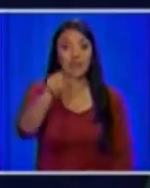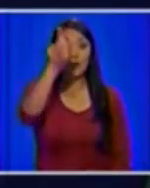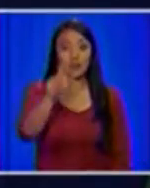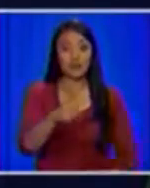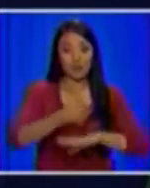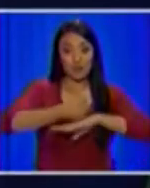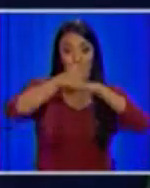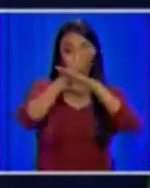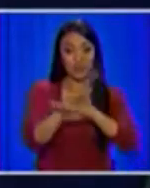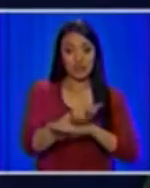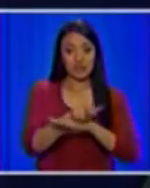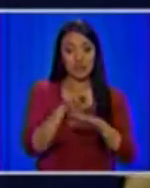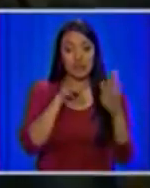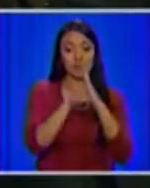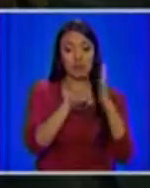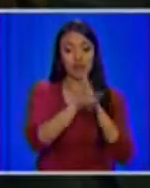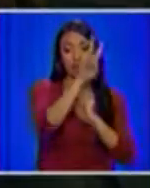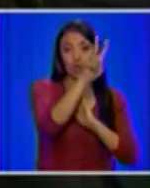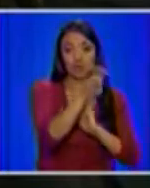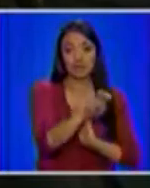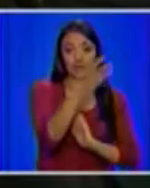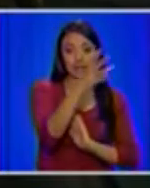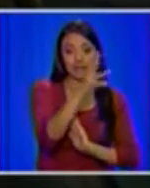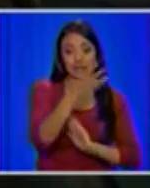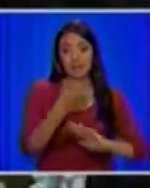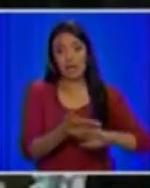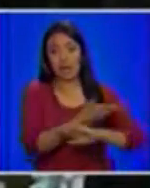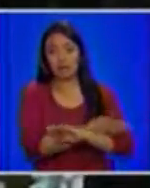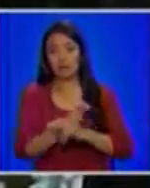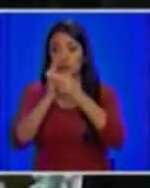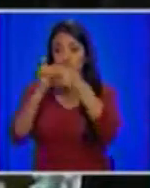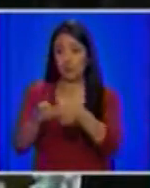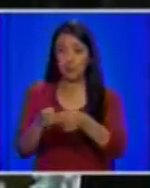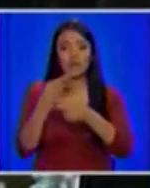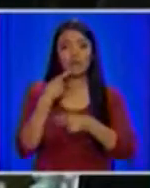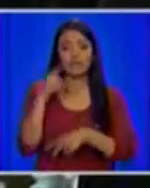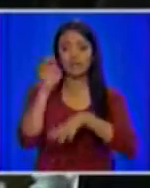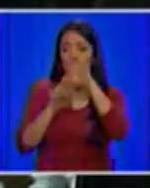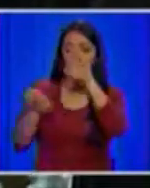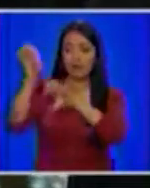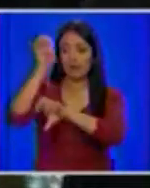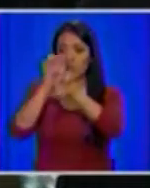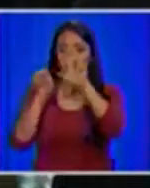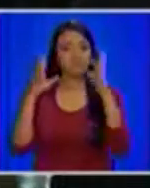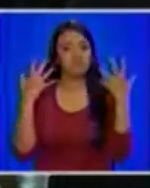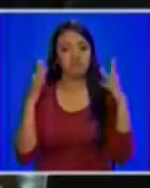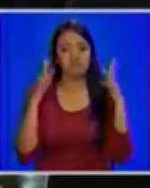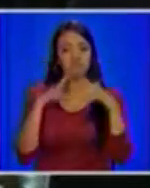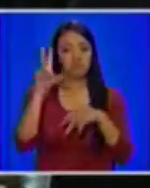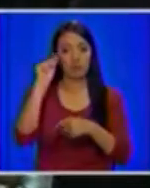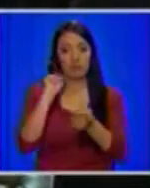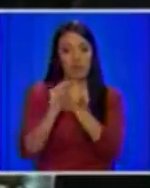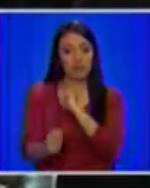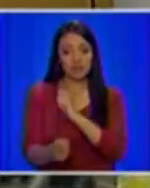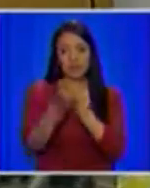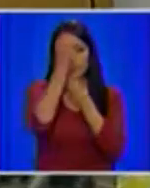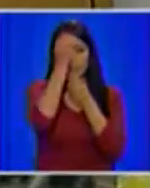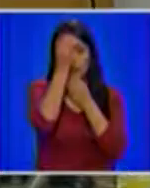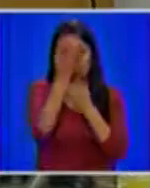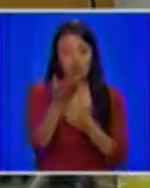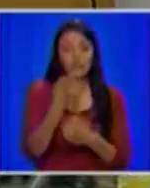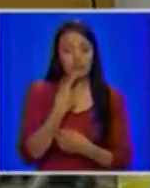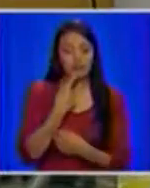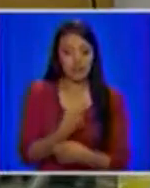superintendente en 2016 por el consejo anterior no superó la evaluación de su gestión en el informe técnico se